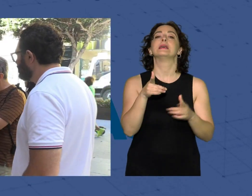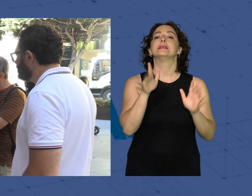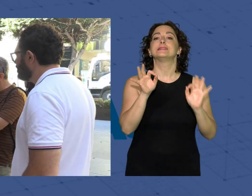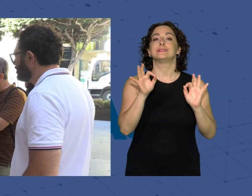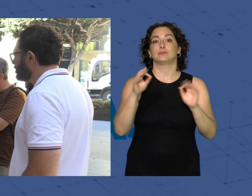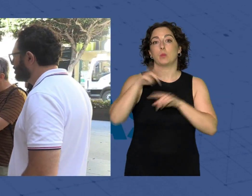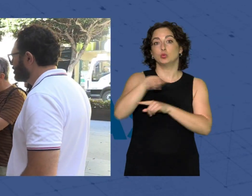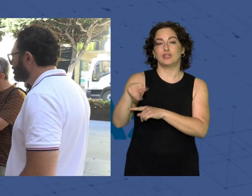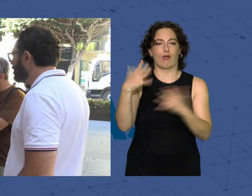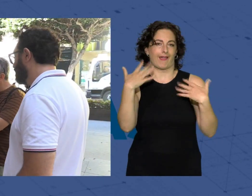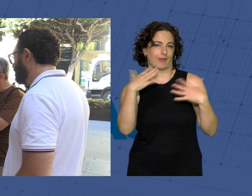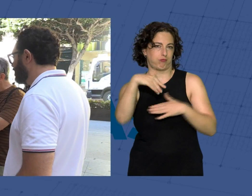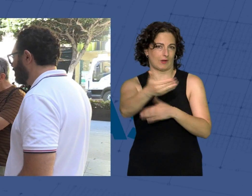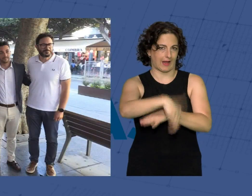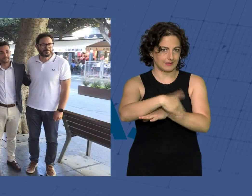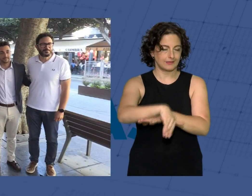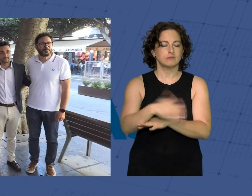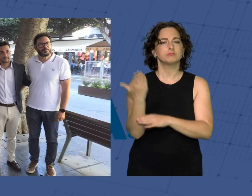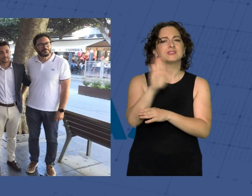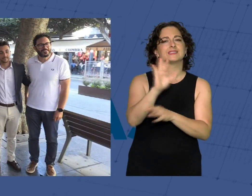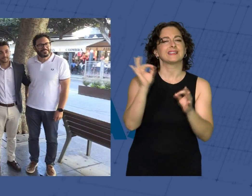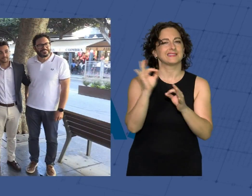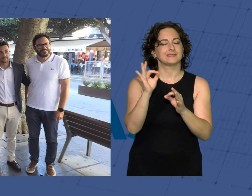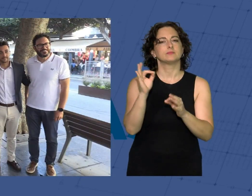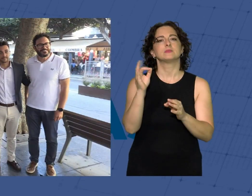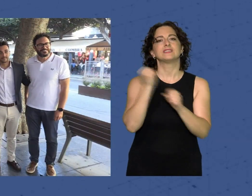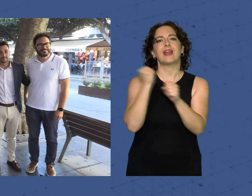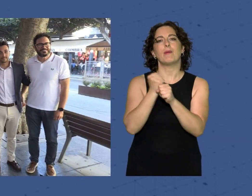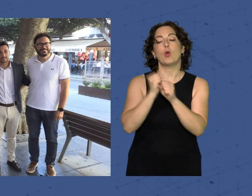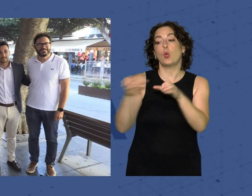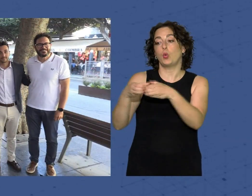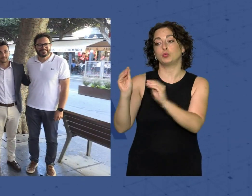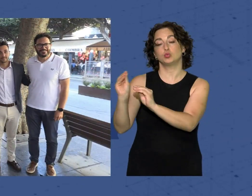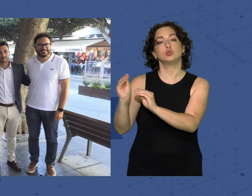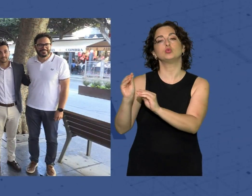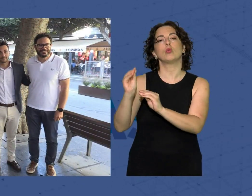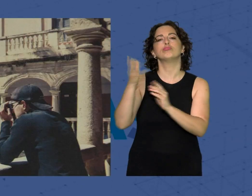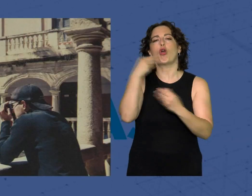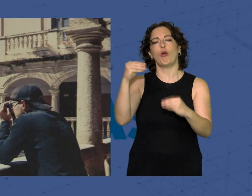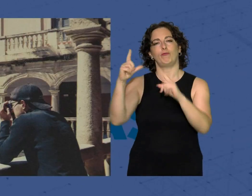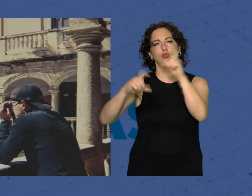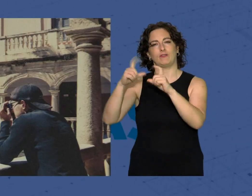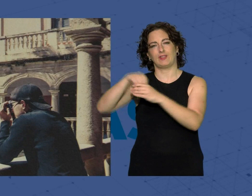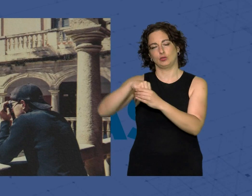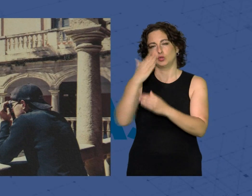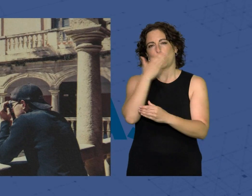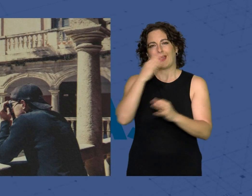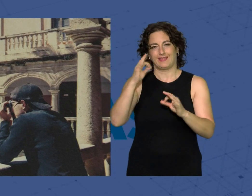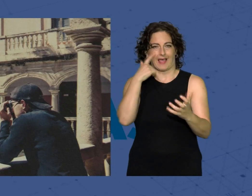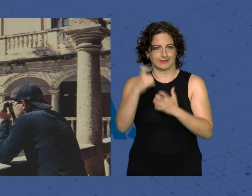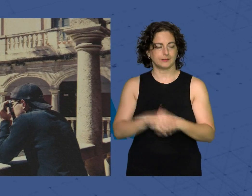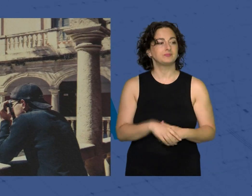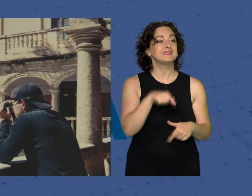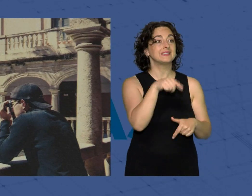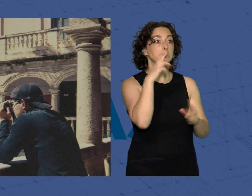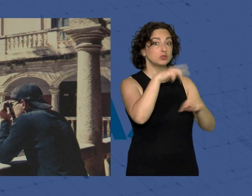este museo al aire libre permite presentar en sociedad sus trabajos a un grupo de jóvenes fotógrafos de la Escuela de Artes. En esta exposición lo